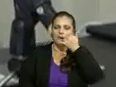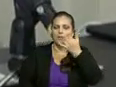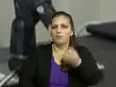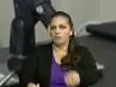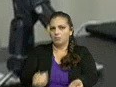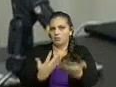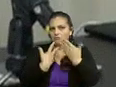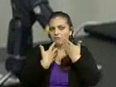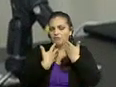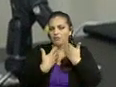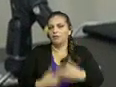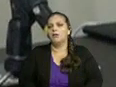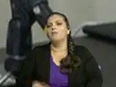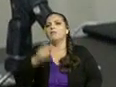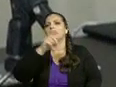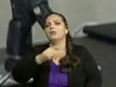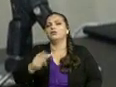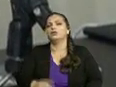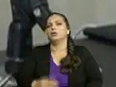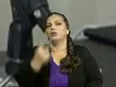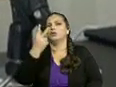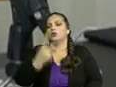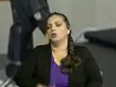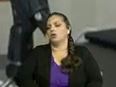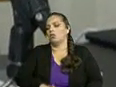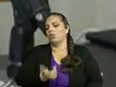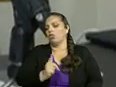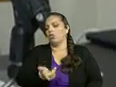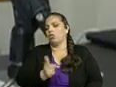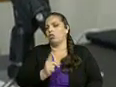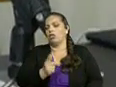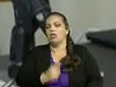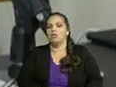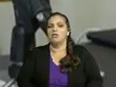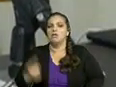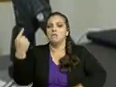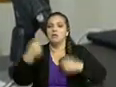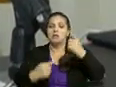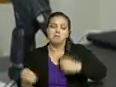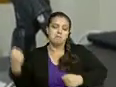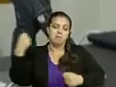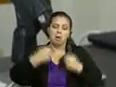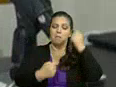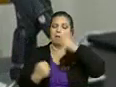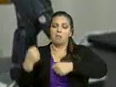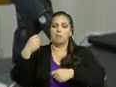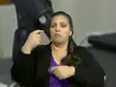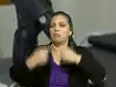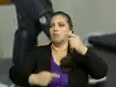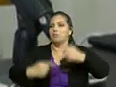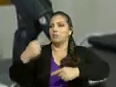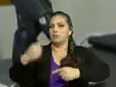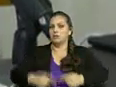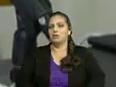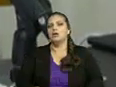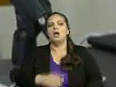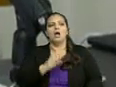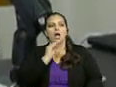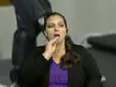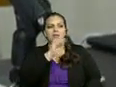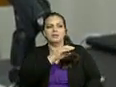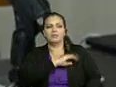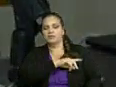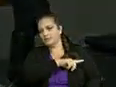donde se informaba a la policía que había una pelea, ¿no?, entre dos personas, pero se pudo controlar de